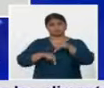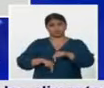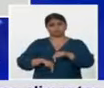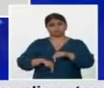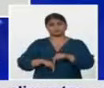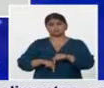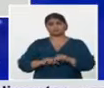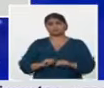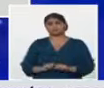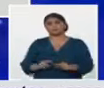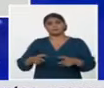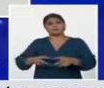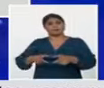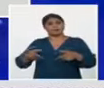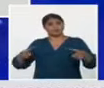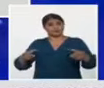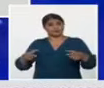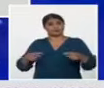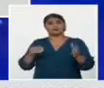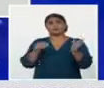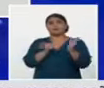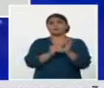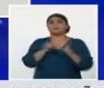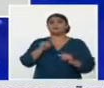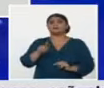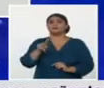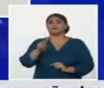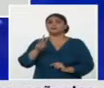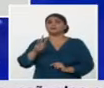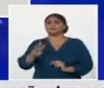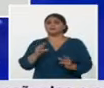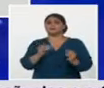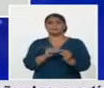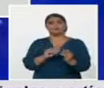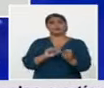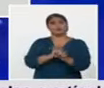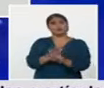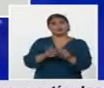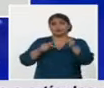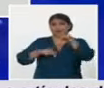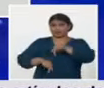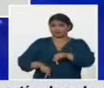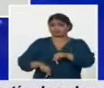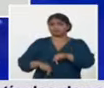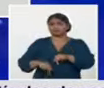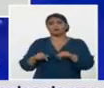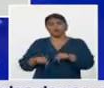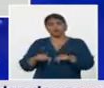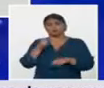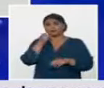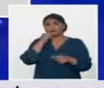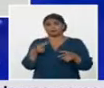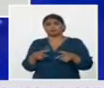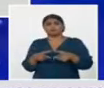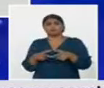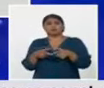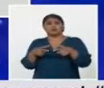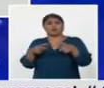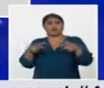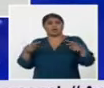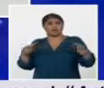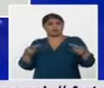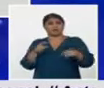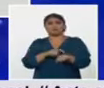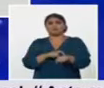la cifra de 1.123 autóctonos es la más elevada que hemos tenido en los últimos 15